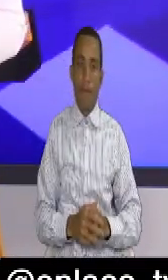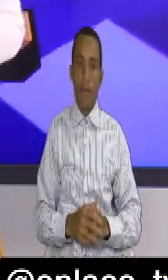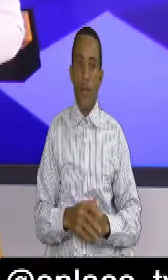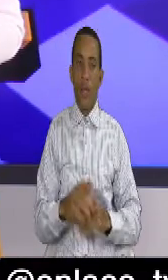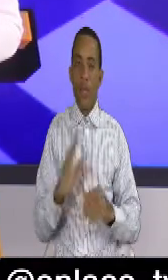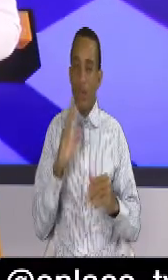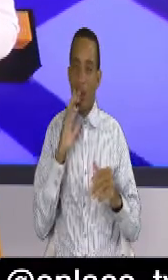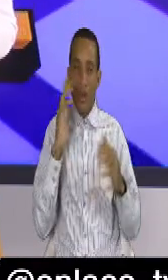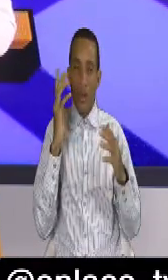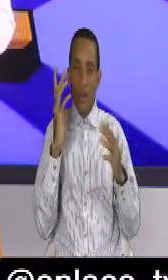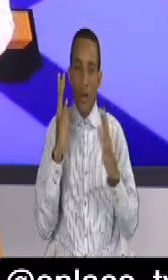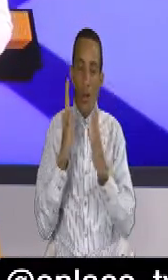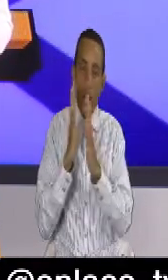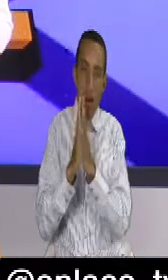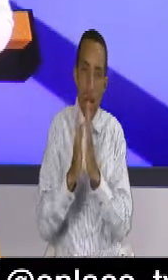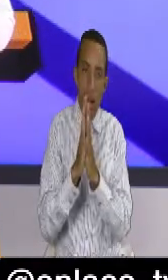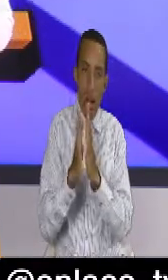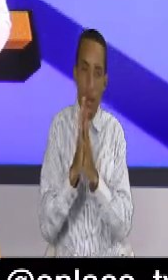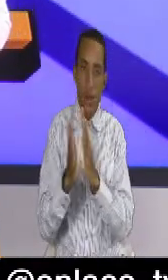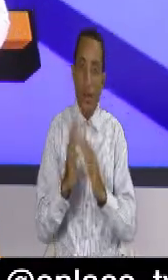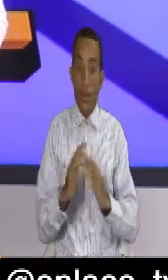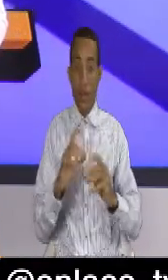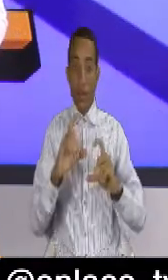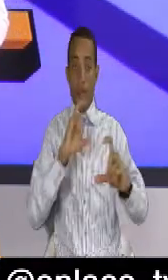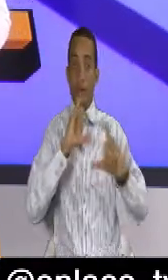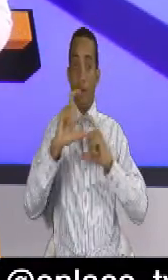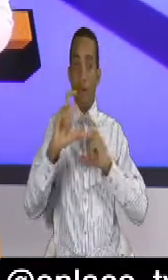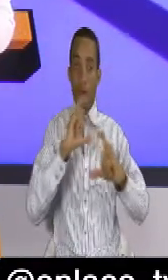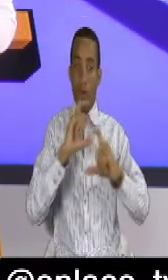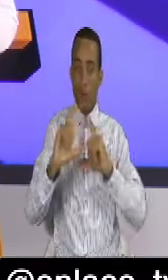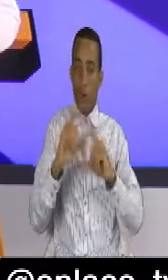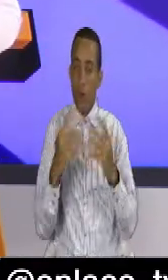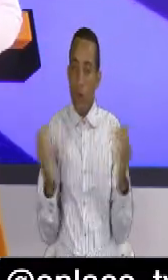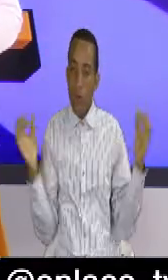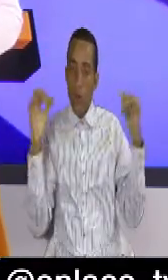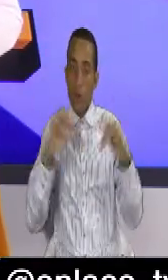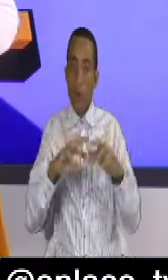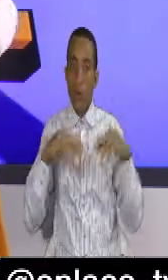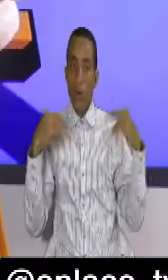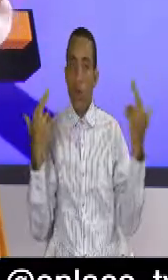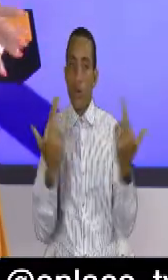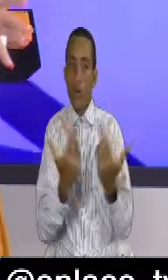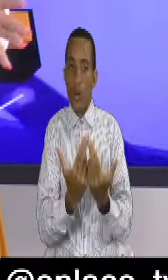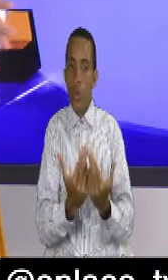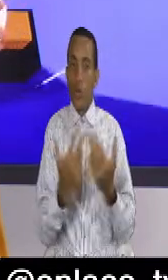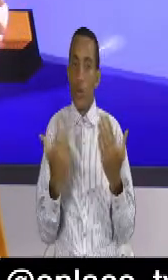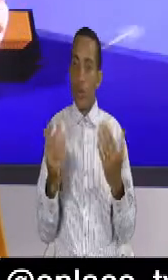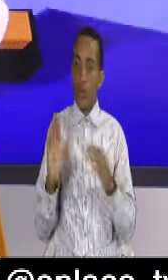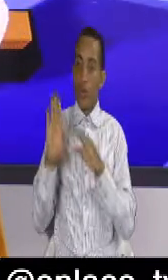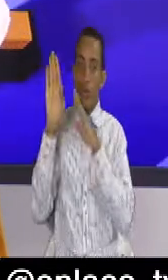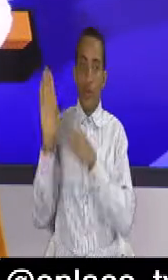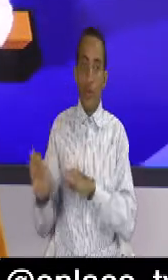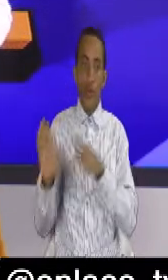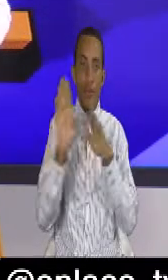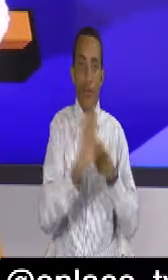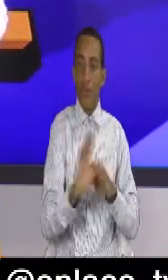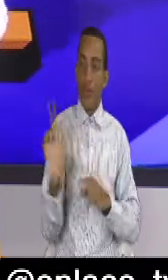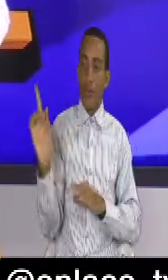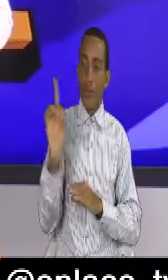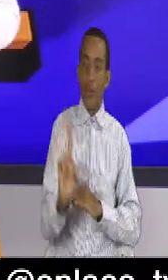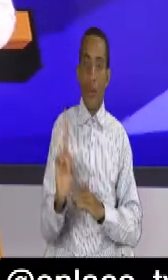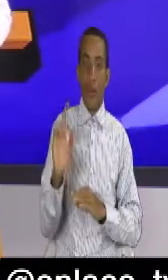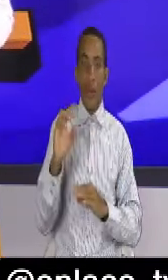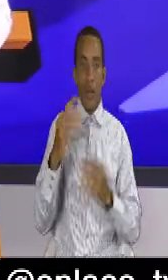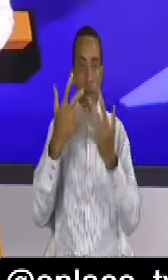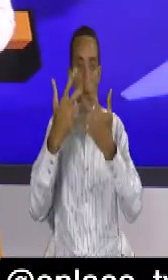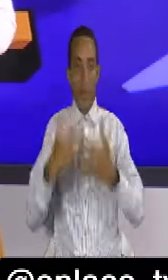que entregó en las últimas horas la Cámara de Comercio de Barranca Bermeja sobre reunión sostenida con representantes de Mota Engil y sus